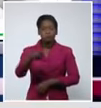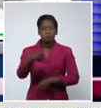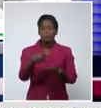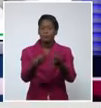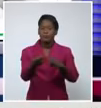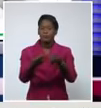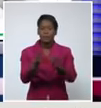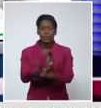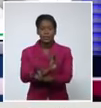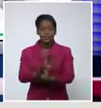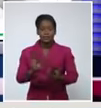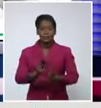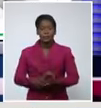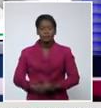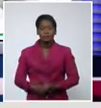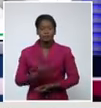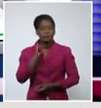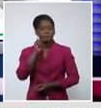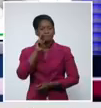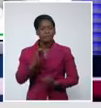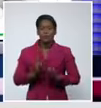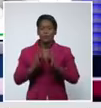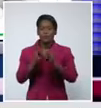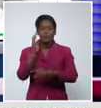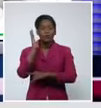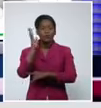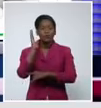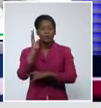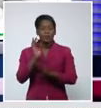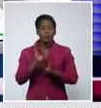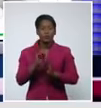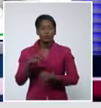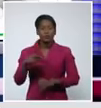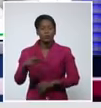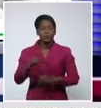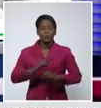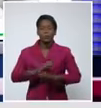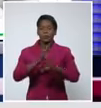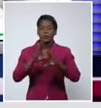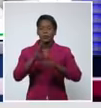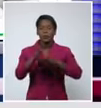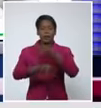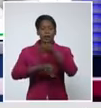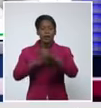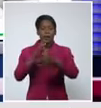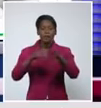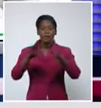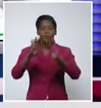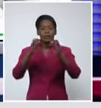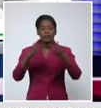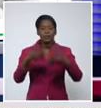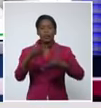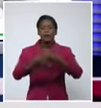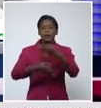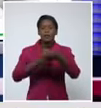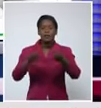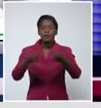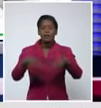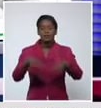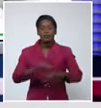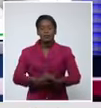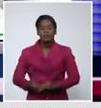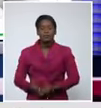manera, estamos poniendo punto final a esta conferencia de prensa que cada mañana ofrece el Ministerio de Salud Pública. Hoy se reportan